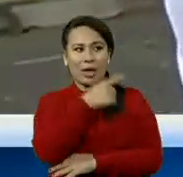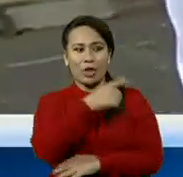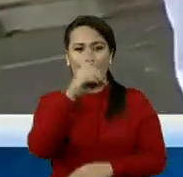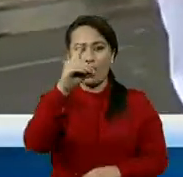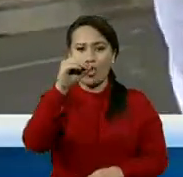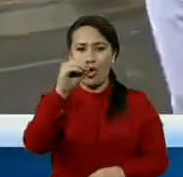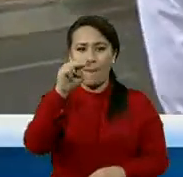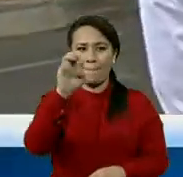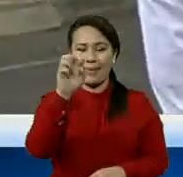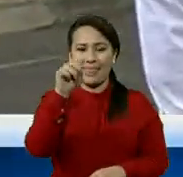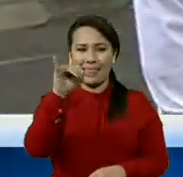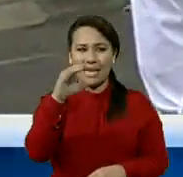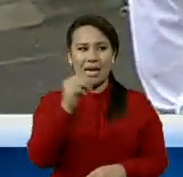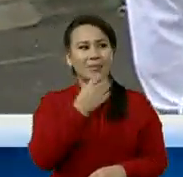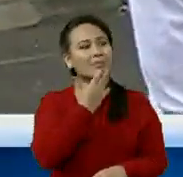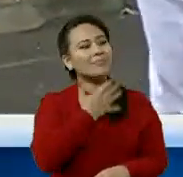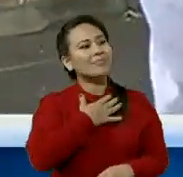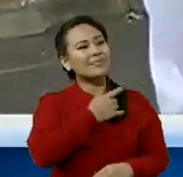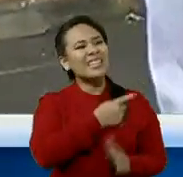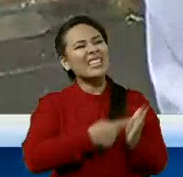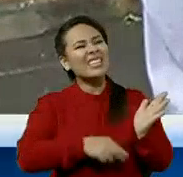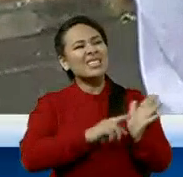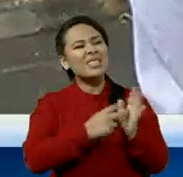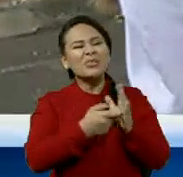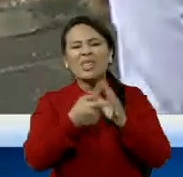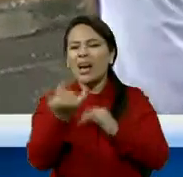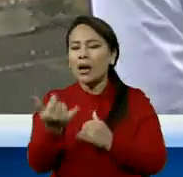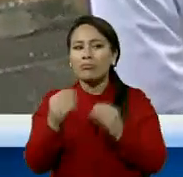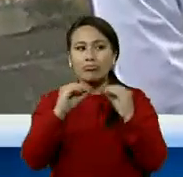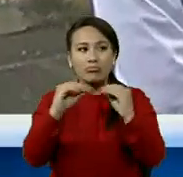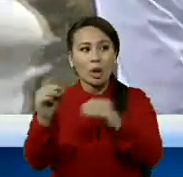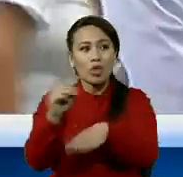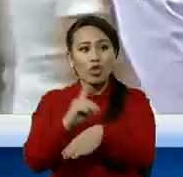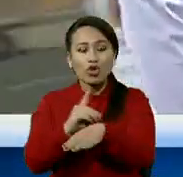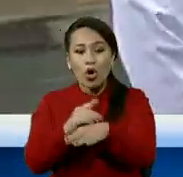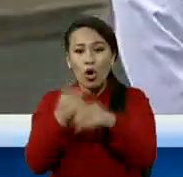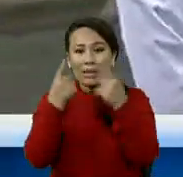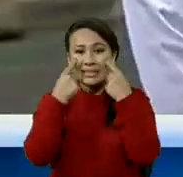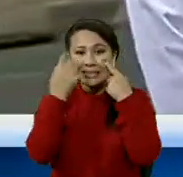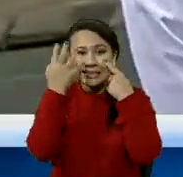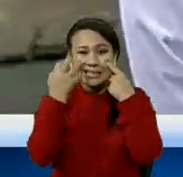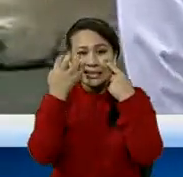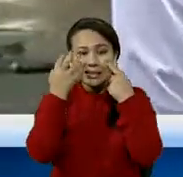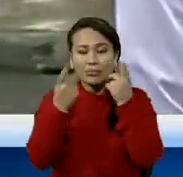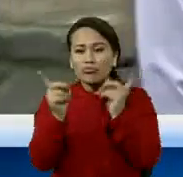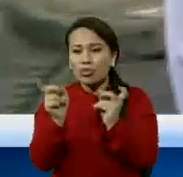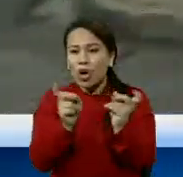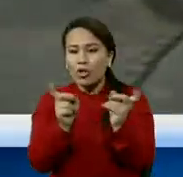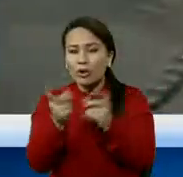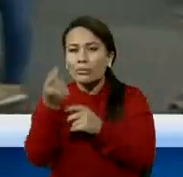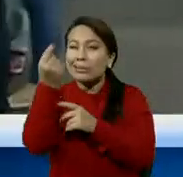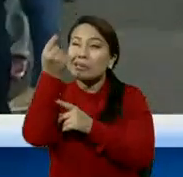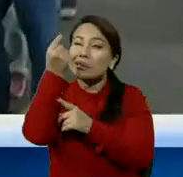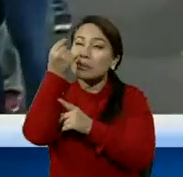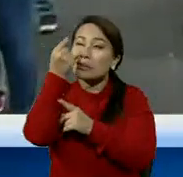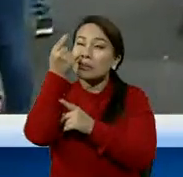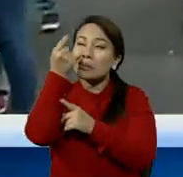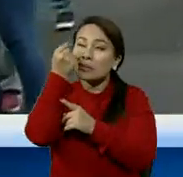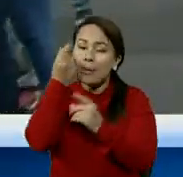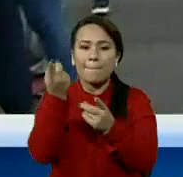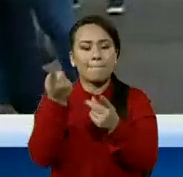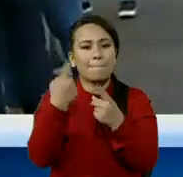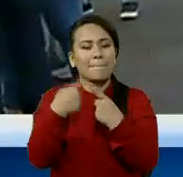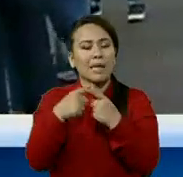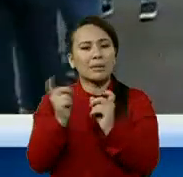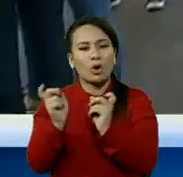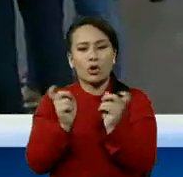días. Buenos días. Cuéntenos en qué consiste esta brigada y en qué manera va a paliar o a controlar más contagios de la